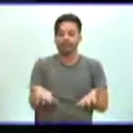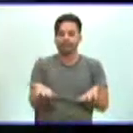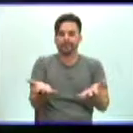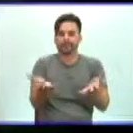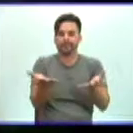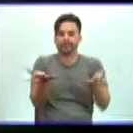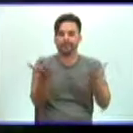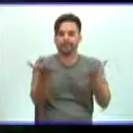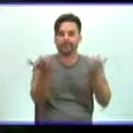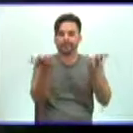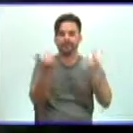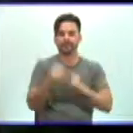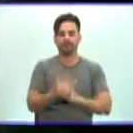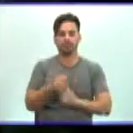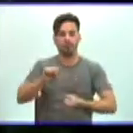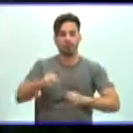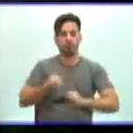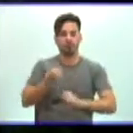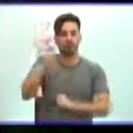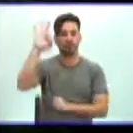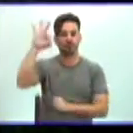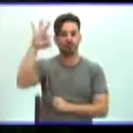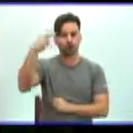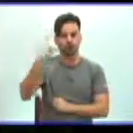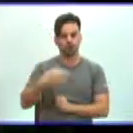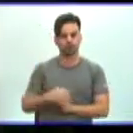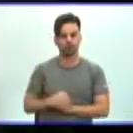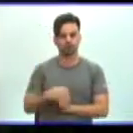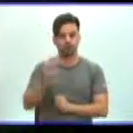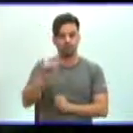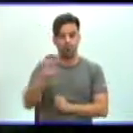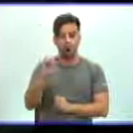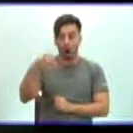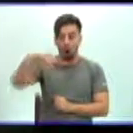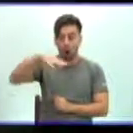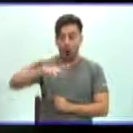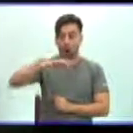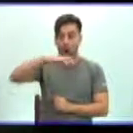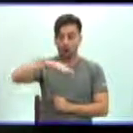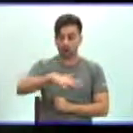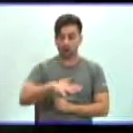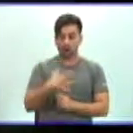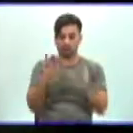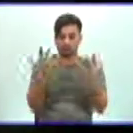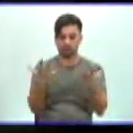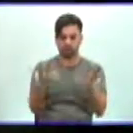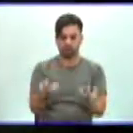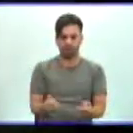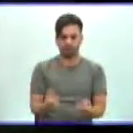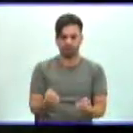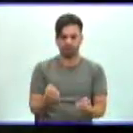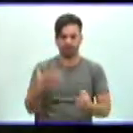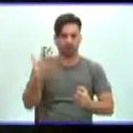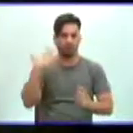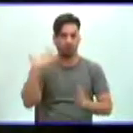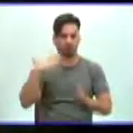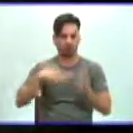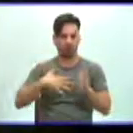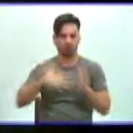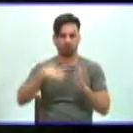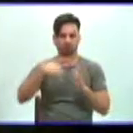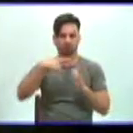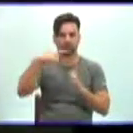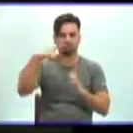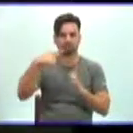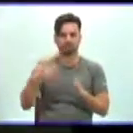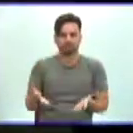controla. Cuando calienta los océanos, una parte del agua se evapora. El aire cargado de vapor de agua se eleva. Y cuando se